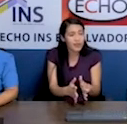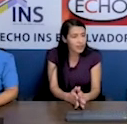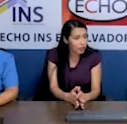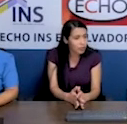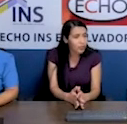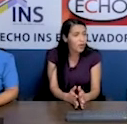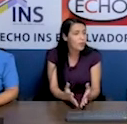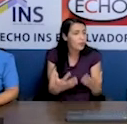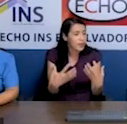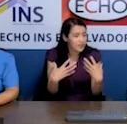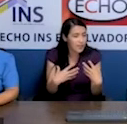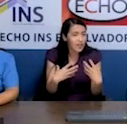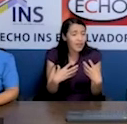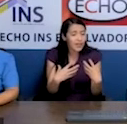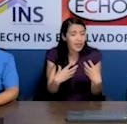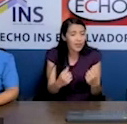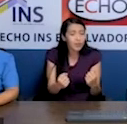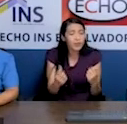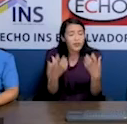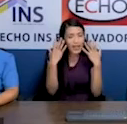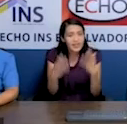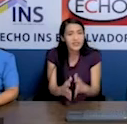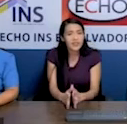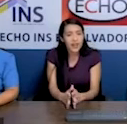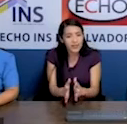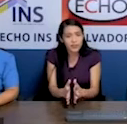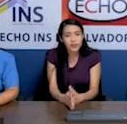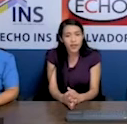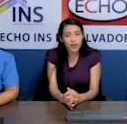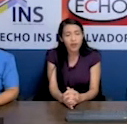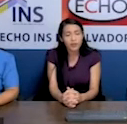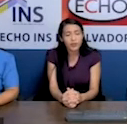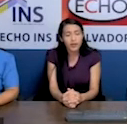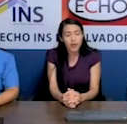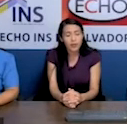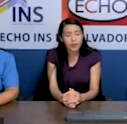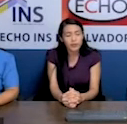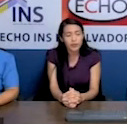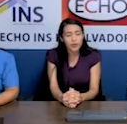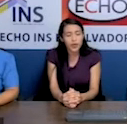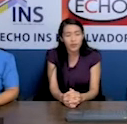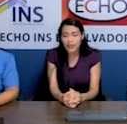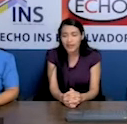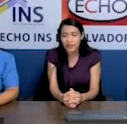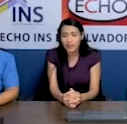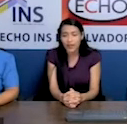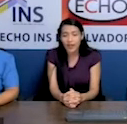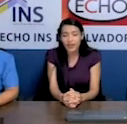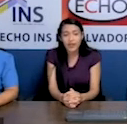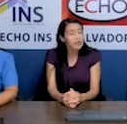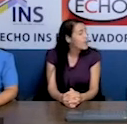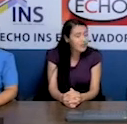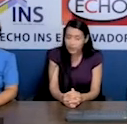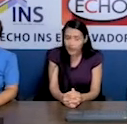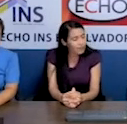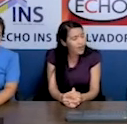postrada, cánula de alto flujo por mets pulmonares y cerebrales secundarios a un tumor germinal